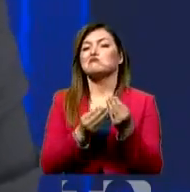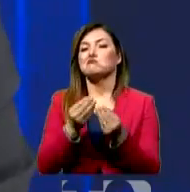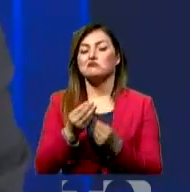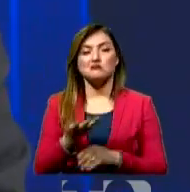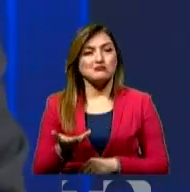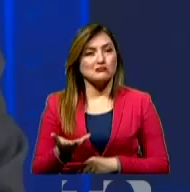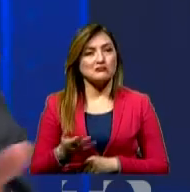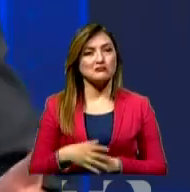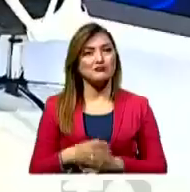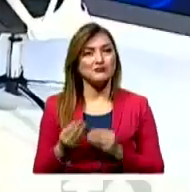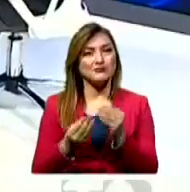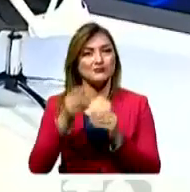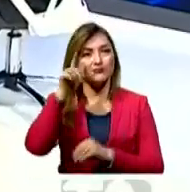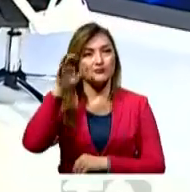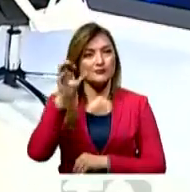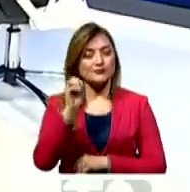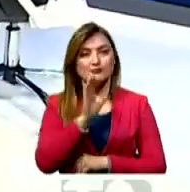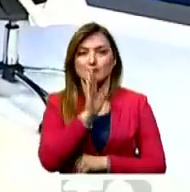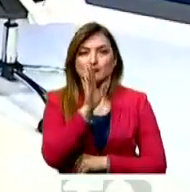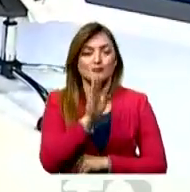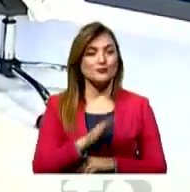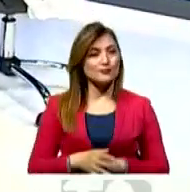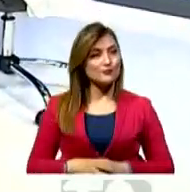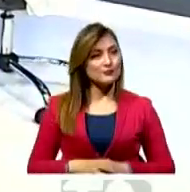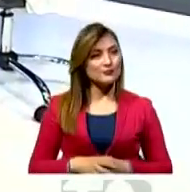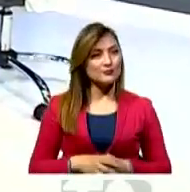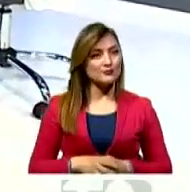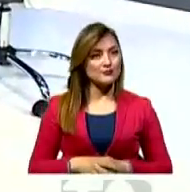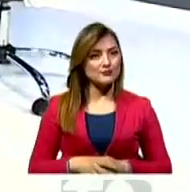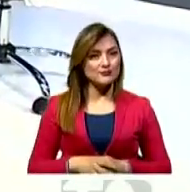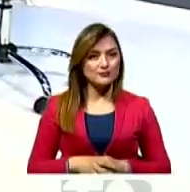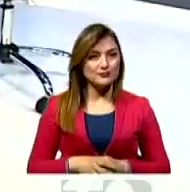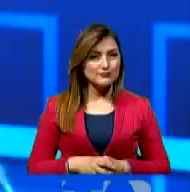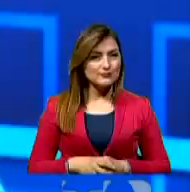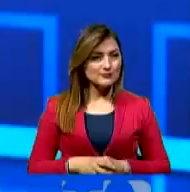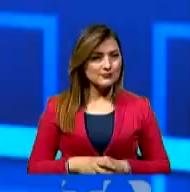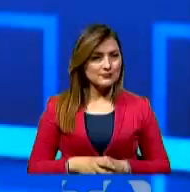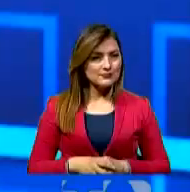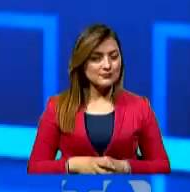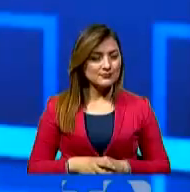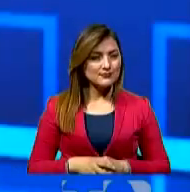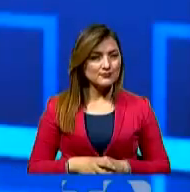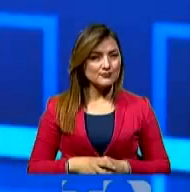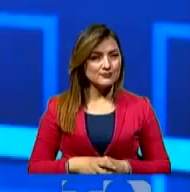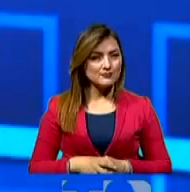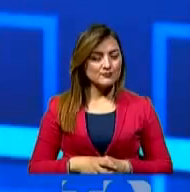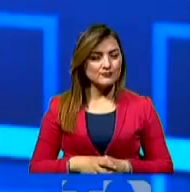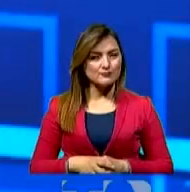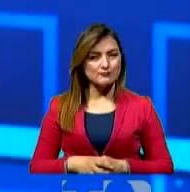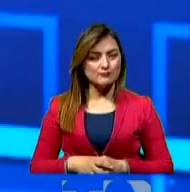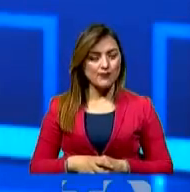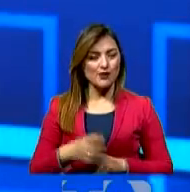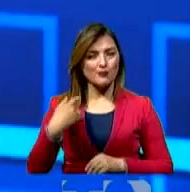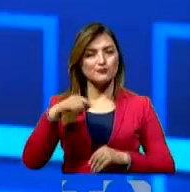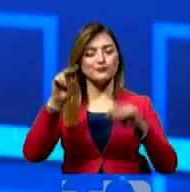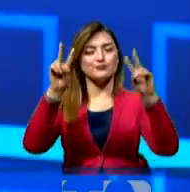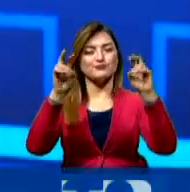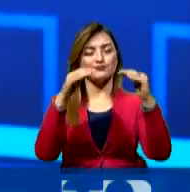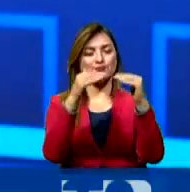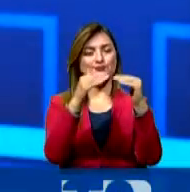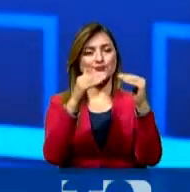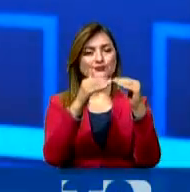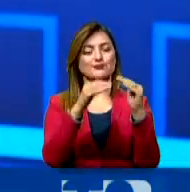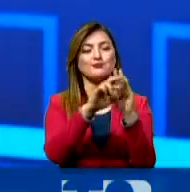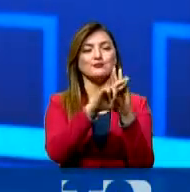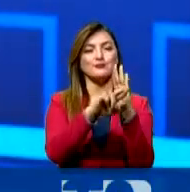como parece que pasa siempre? Bueno, en el juego democrático y conforme a las reglas constitucionales y legales,